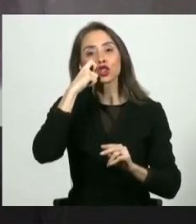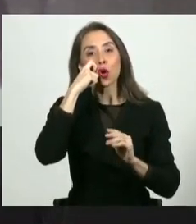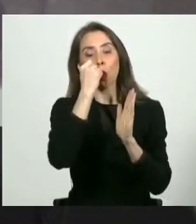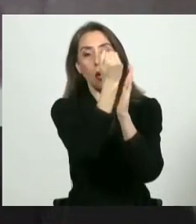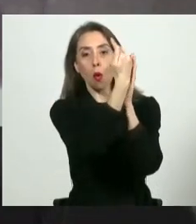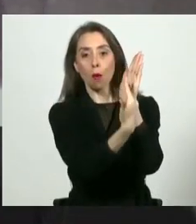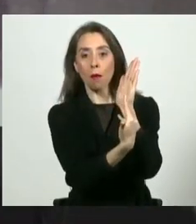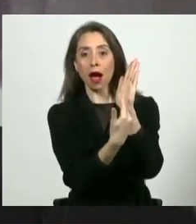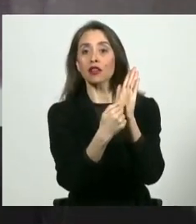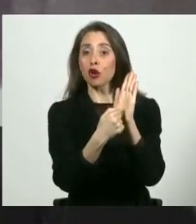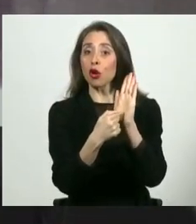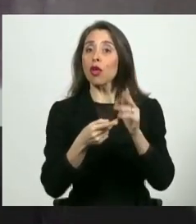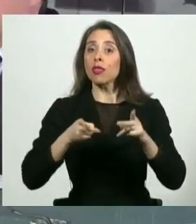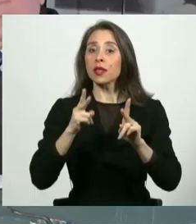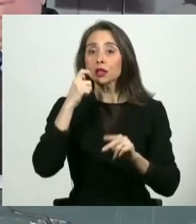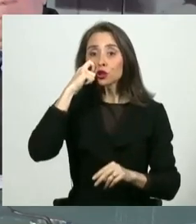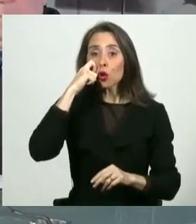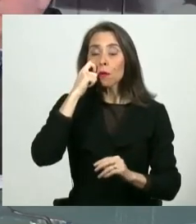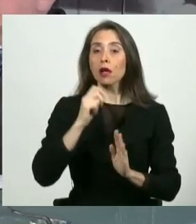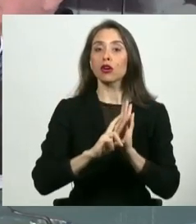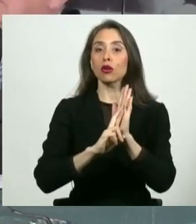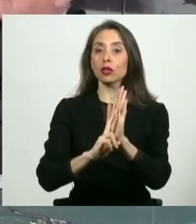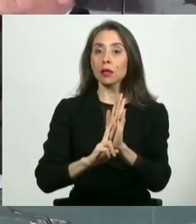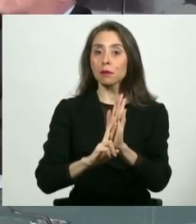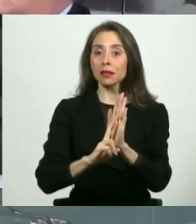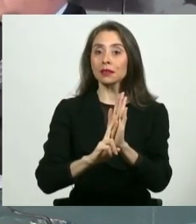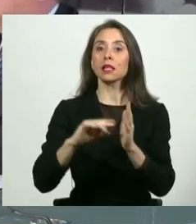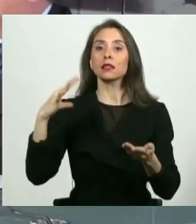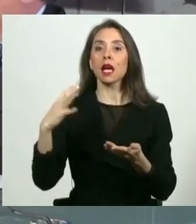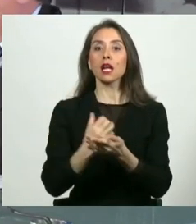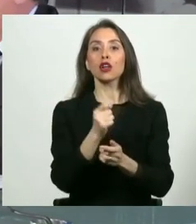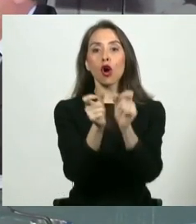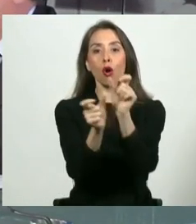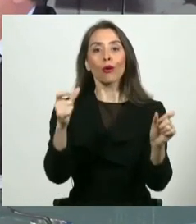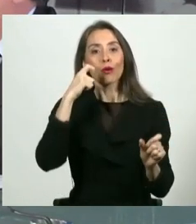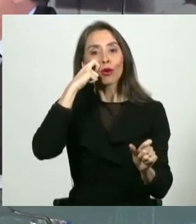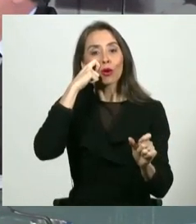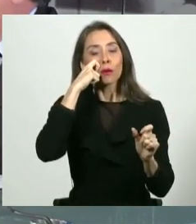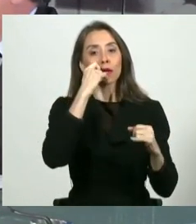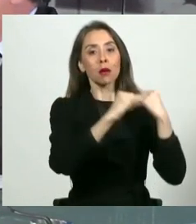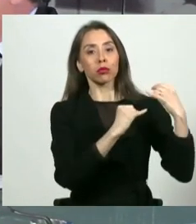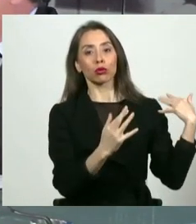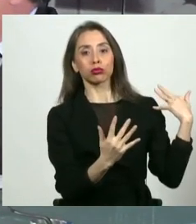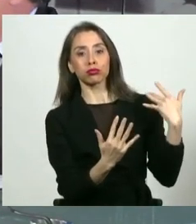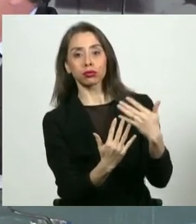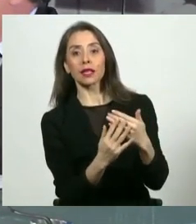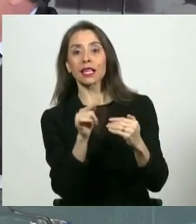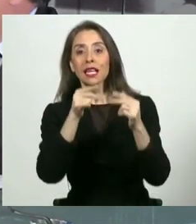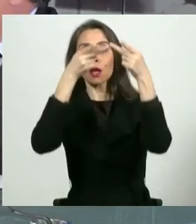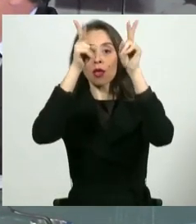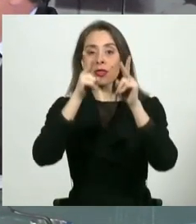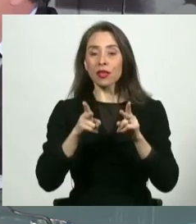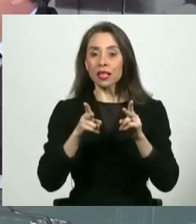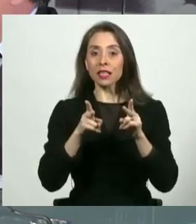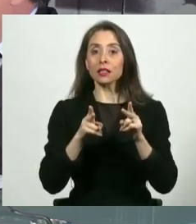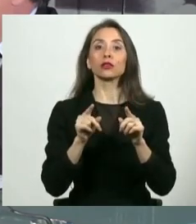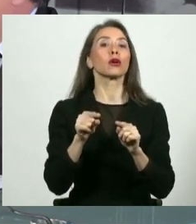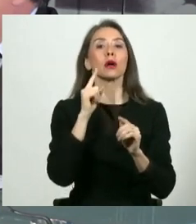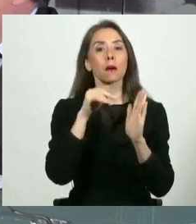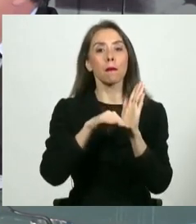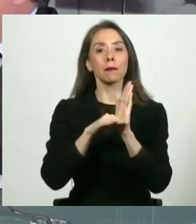Los derechos humanos indudablemente representan el principal logro de la humanidad en los últimos siglos. Bajo estos derechos hemos acordado los mínimos